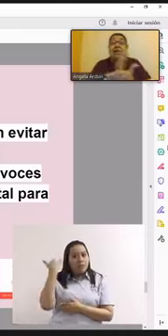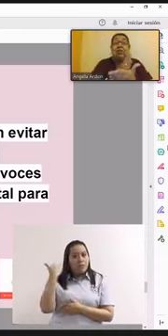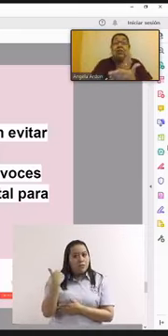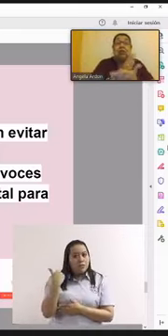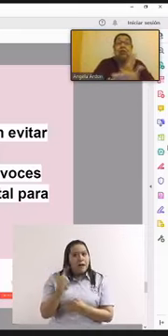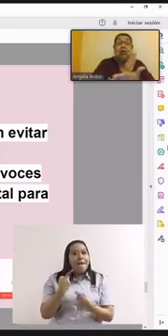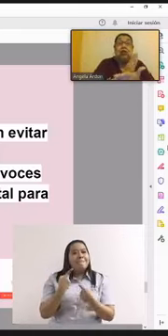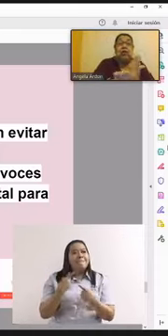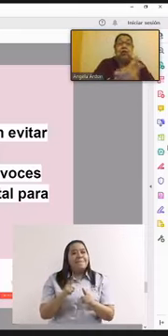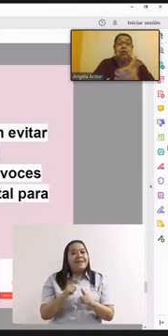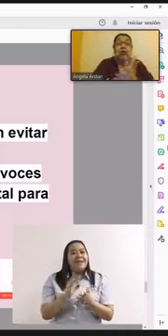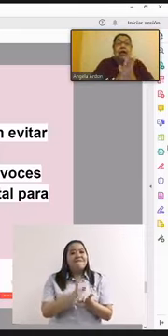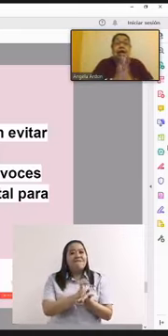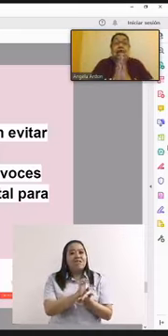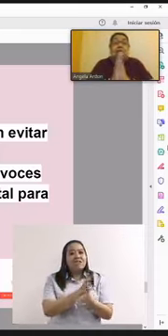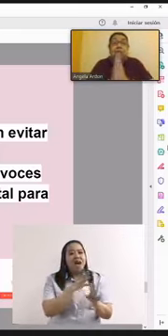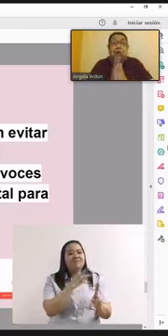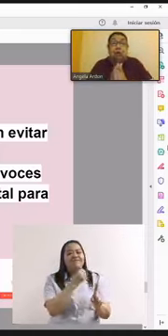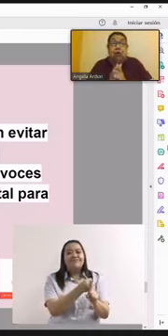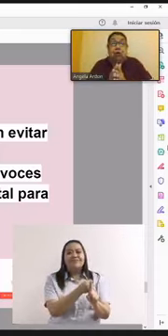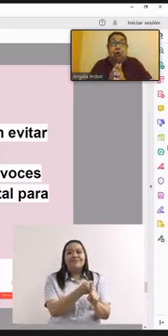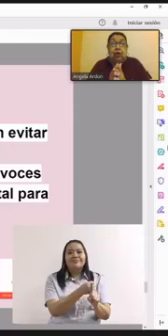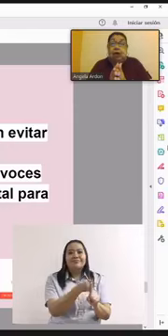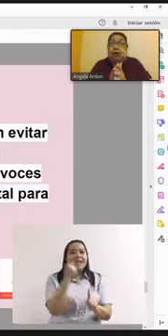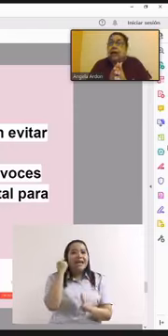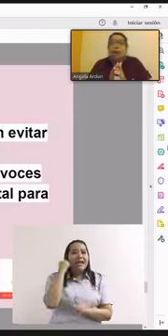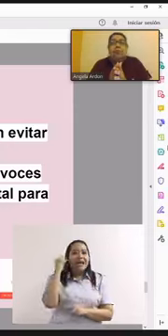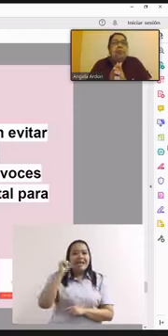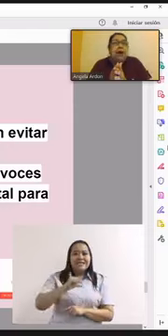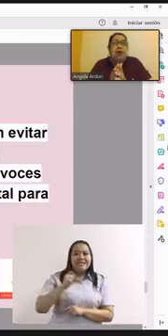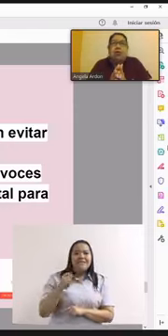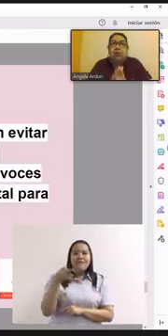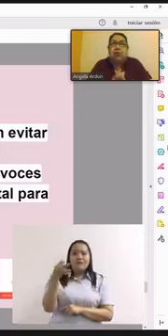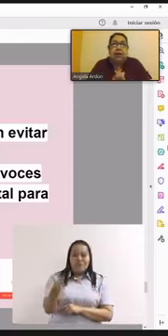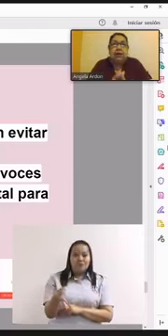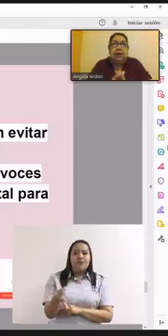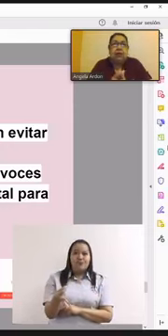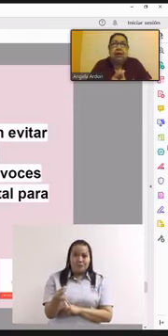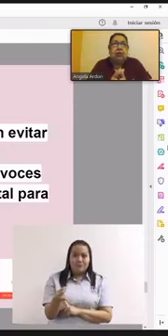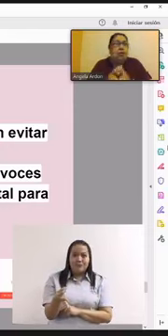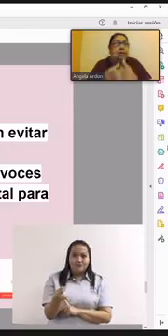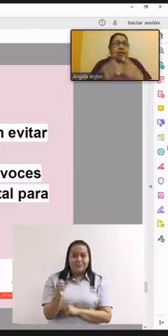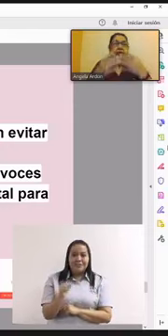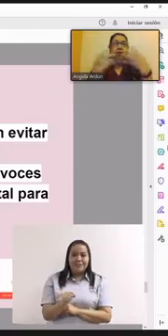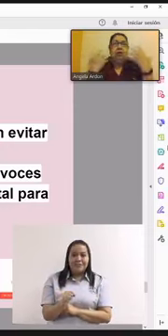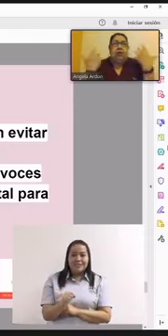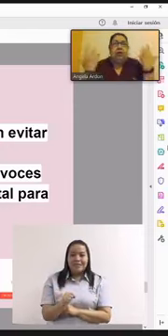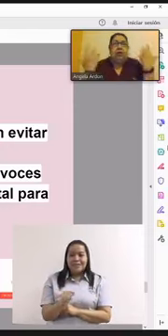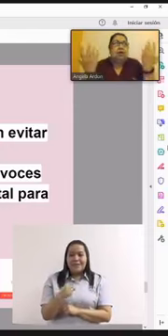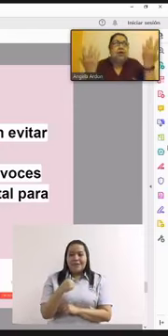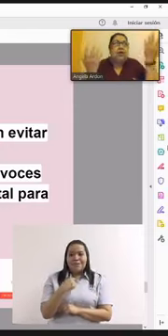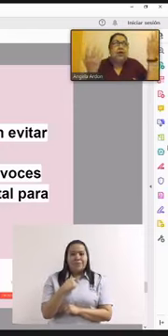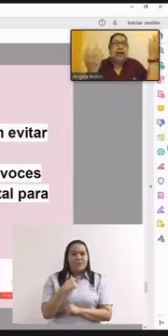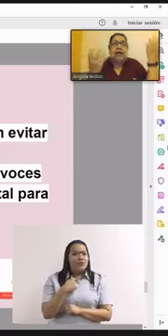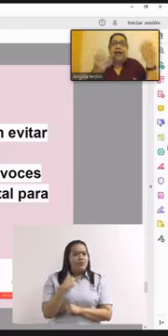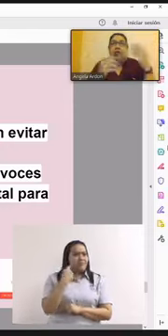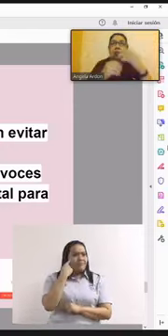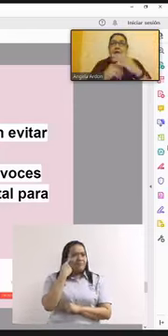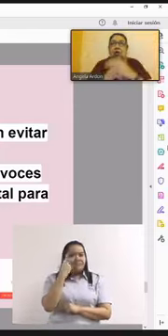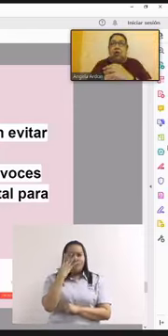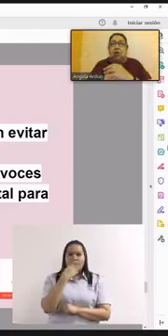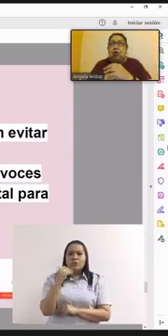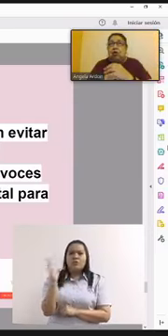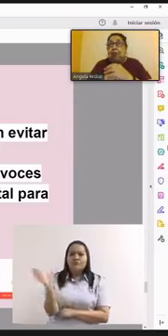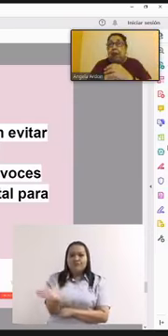evitar trastornos auditivos en el futuro. Es bello escuchar. Yo me fascino, yo me levanto en la mañana y siempre